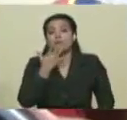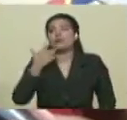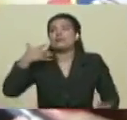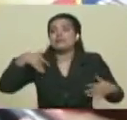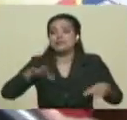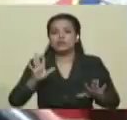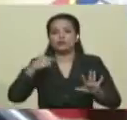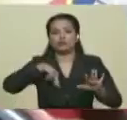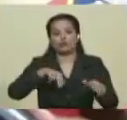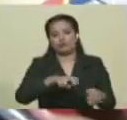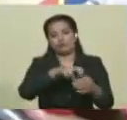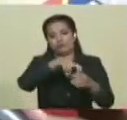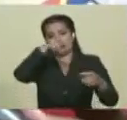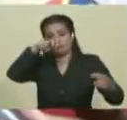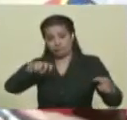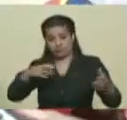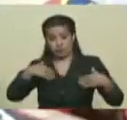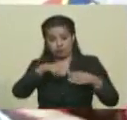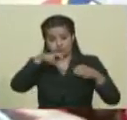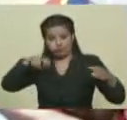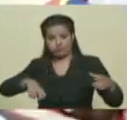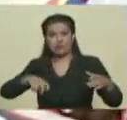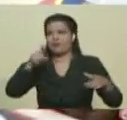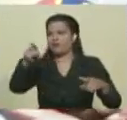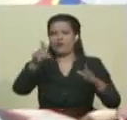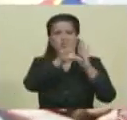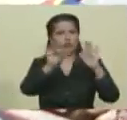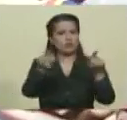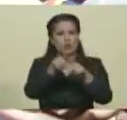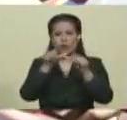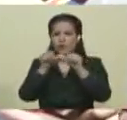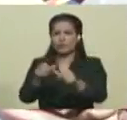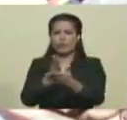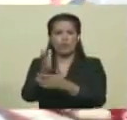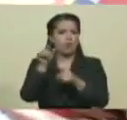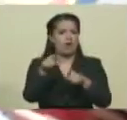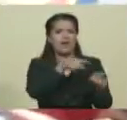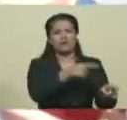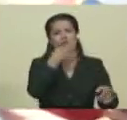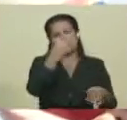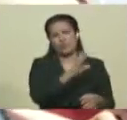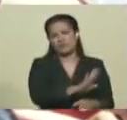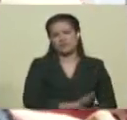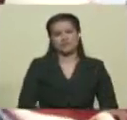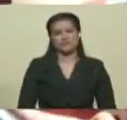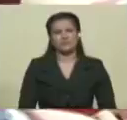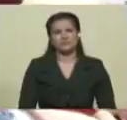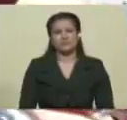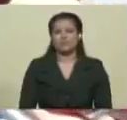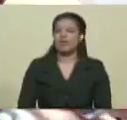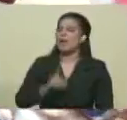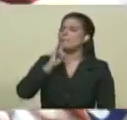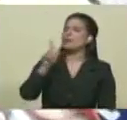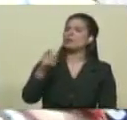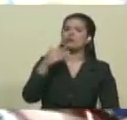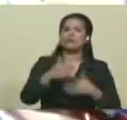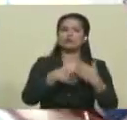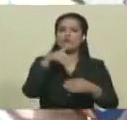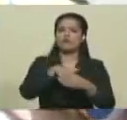te garantizo que estarán en la Asamblea Nacional Constituyente jurando ante la Asamblea Nacional Constituyente. Así son ellos. ¿Cómo fue el proceso al momento de ejercer su